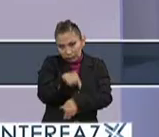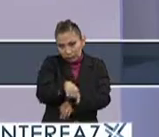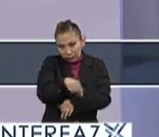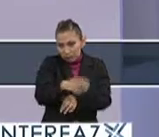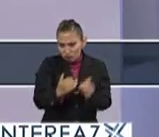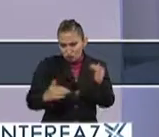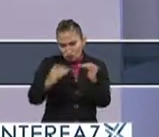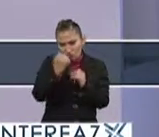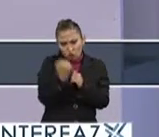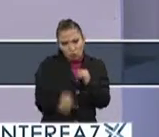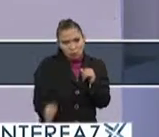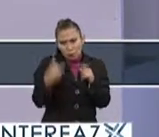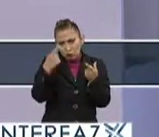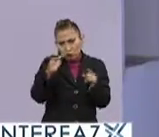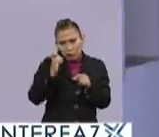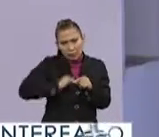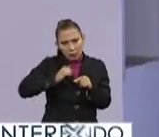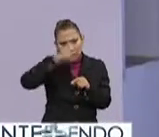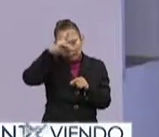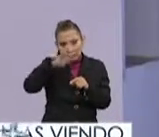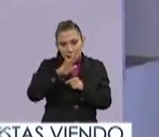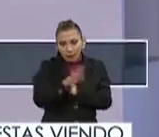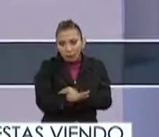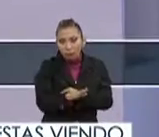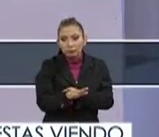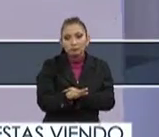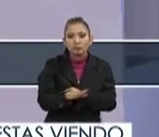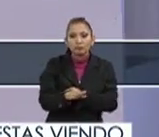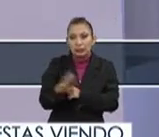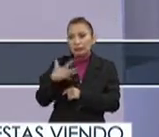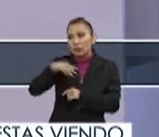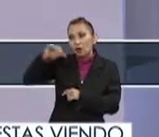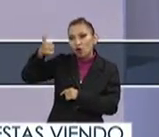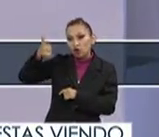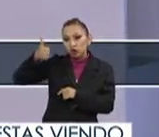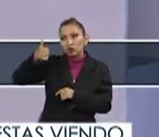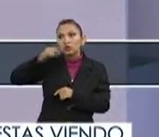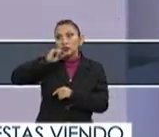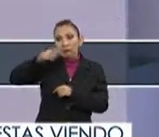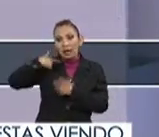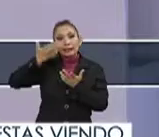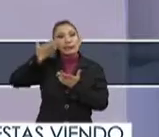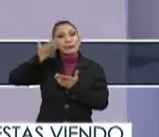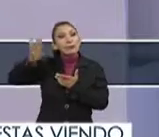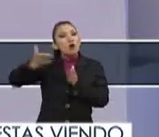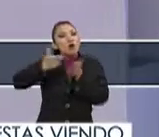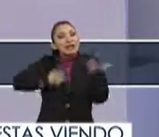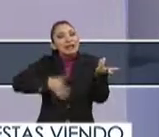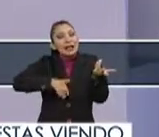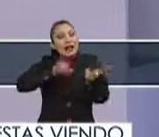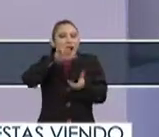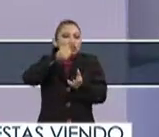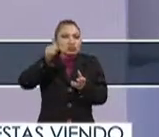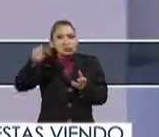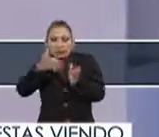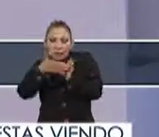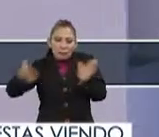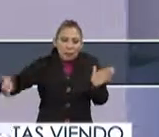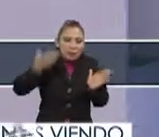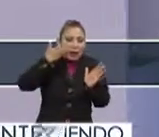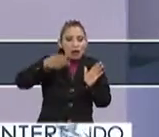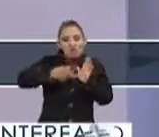los máximos exponentes de la música antigua en México. Y tenemos también el ciclo de guitarra, que ese es agosto-septiembre, ¿no? Se